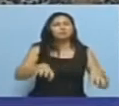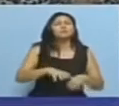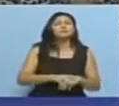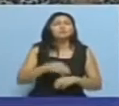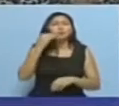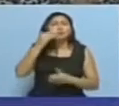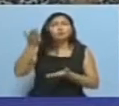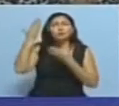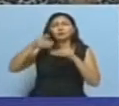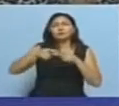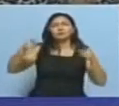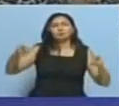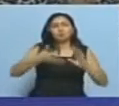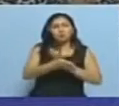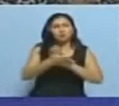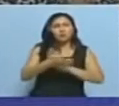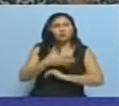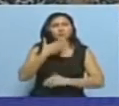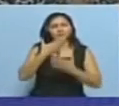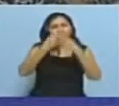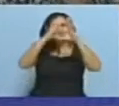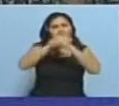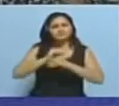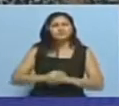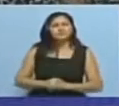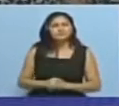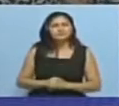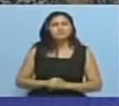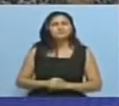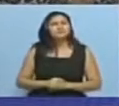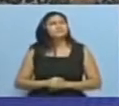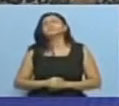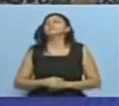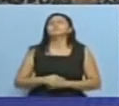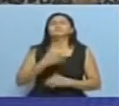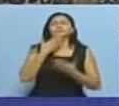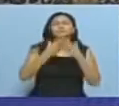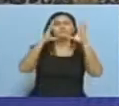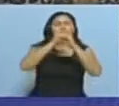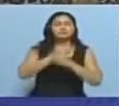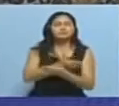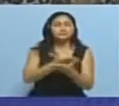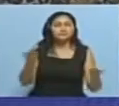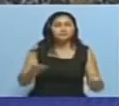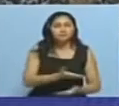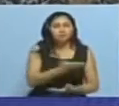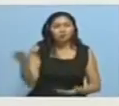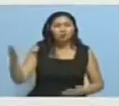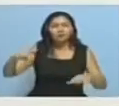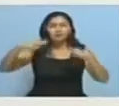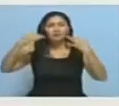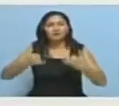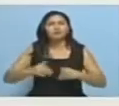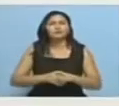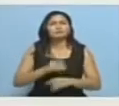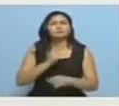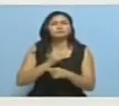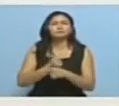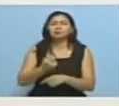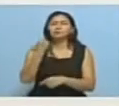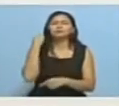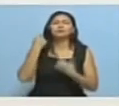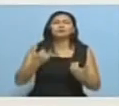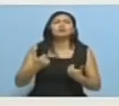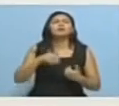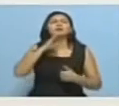tiene toda la información. Zahira, adelante, buenas noches. Muy buenas noches, Blanca, Yuley, televidentes. Efectivamente, en las últimas horas, la